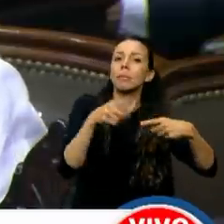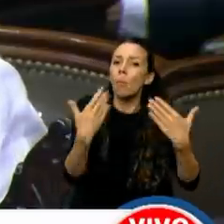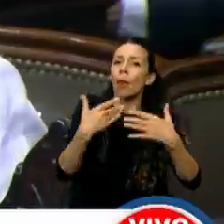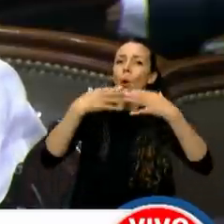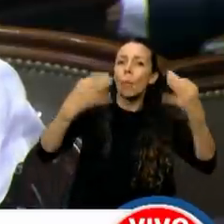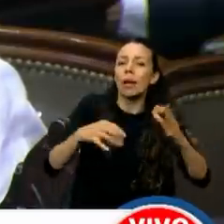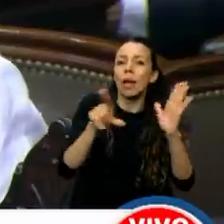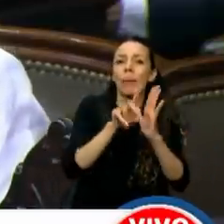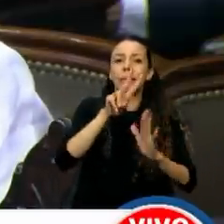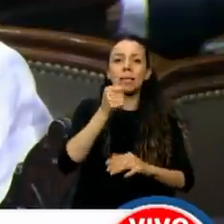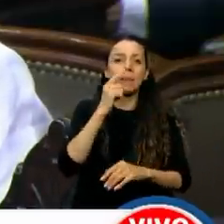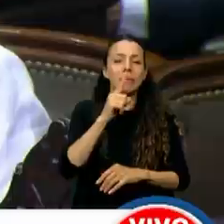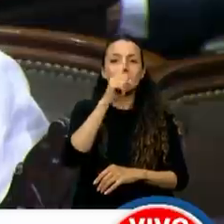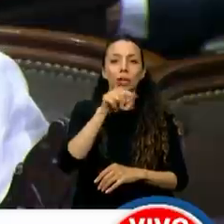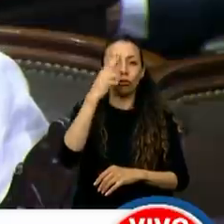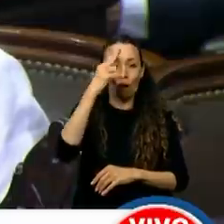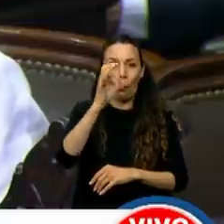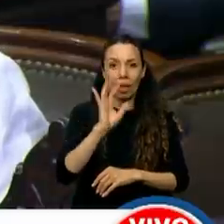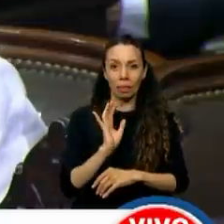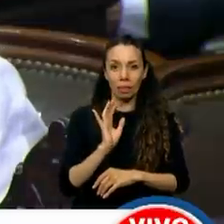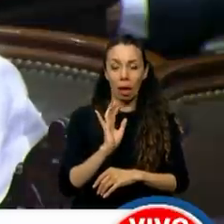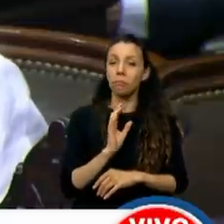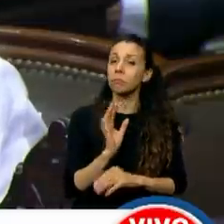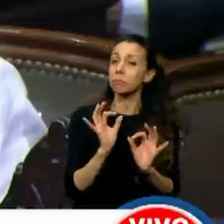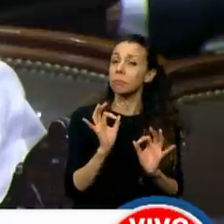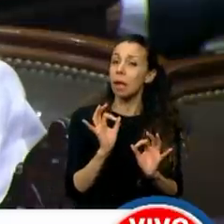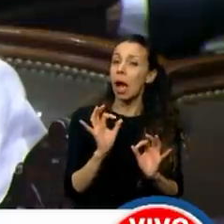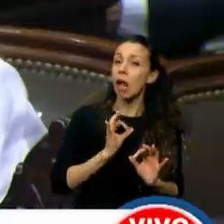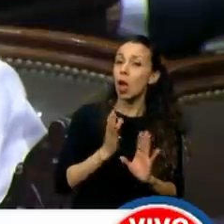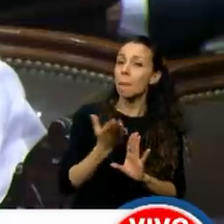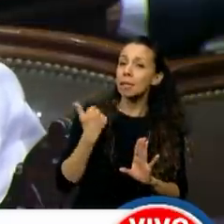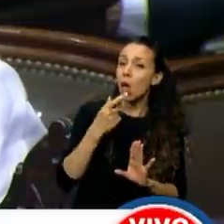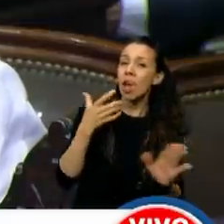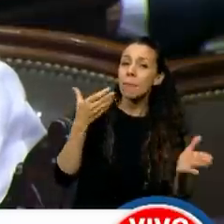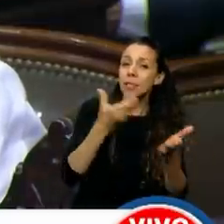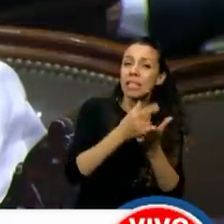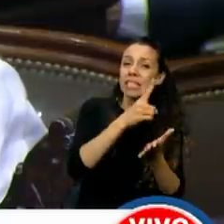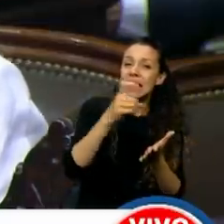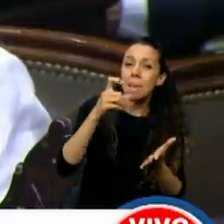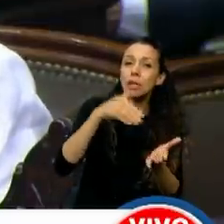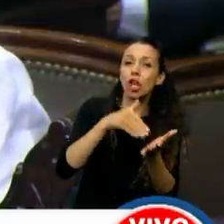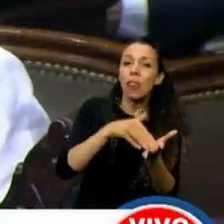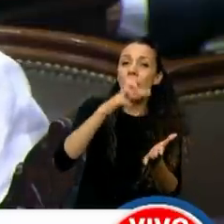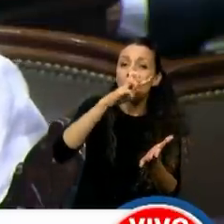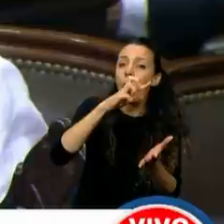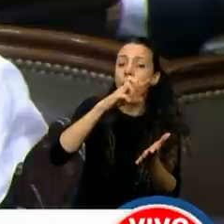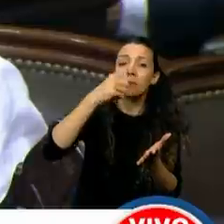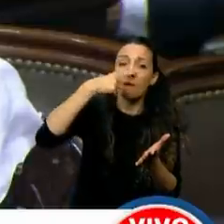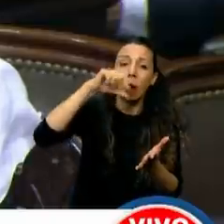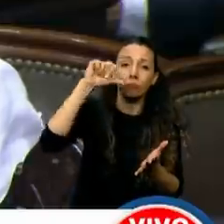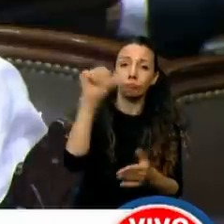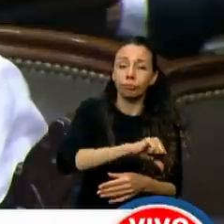26.190 porque sepamos que el año pasado se cayó una inversión de 100 millones de dólares en el